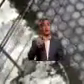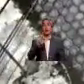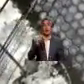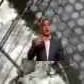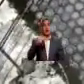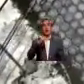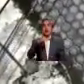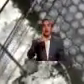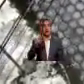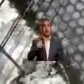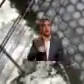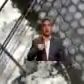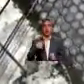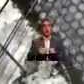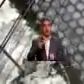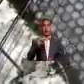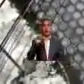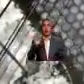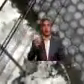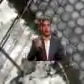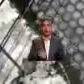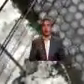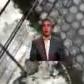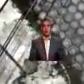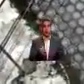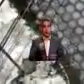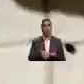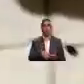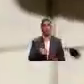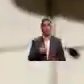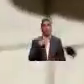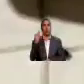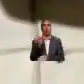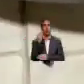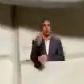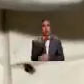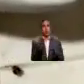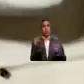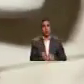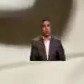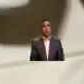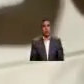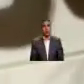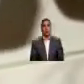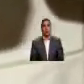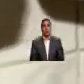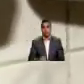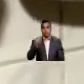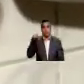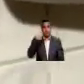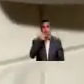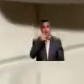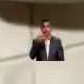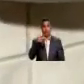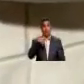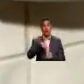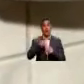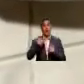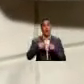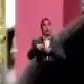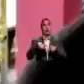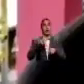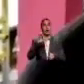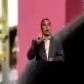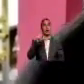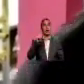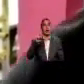Chillos, Pifo, Quito y en otras provincias como Cotopaxi y Tungurahua. Esta imagen fue captada en Quito, en el sector de